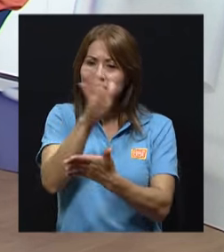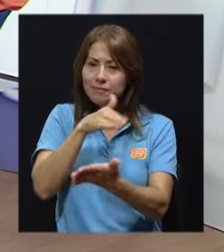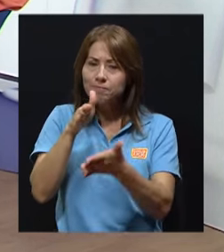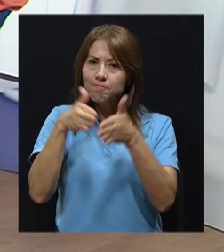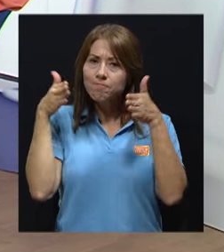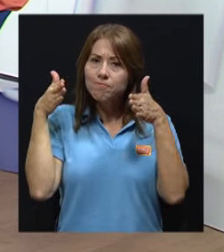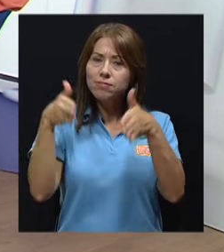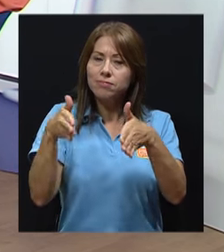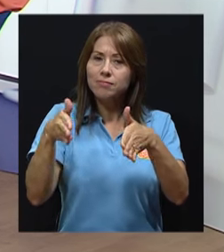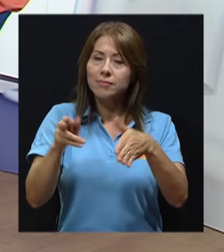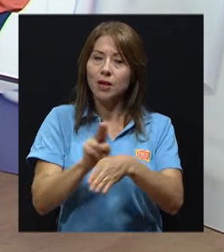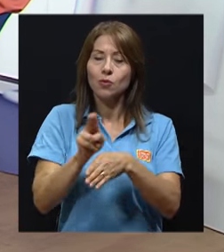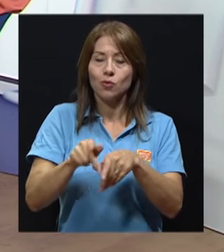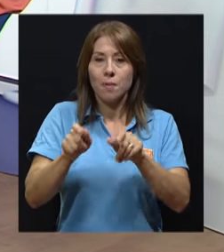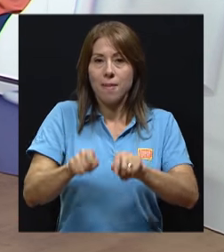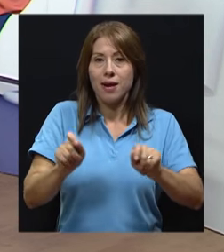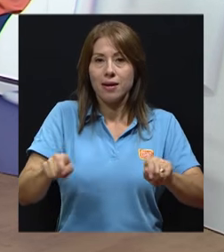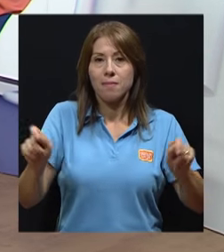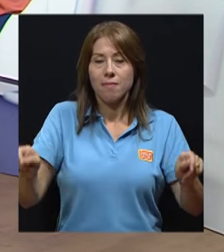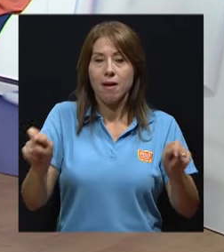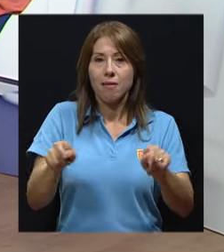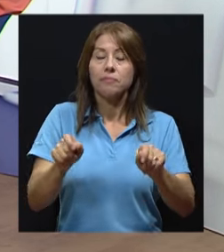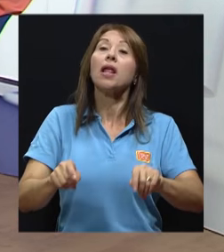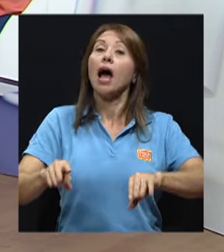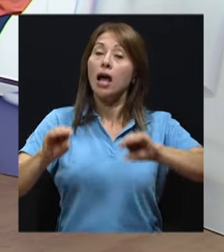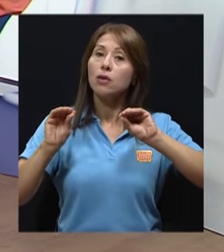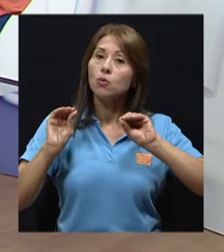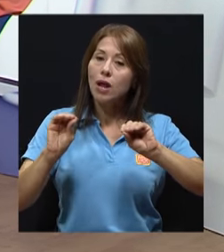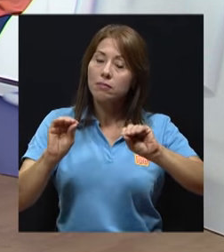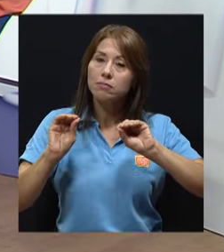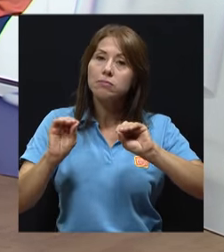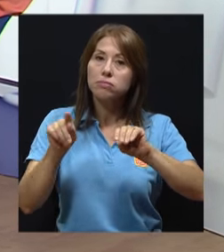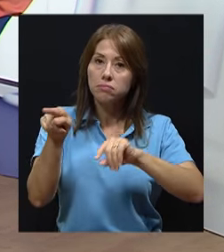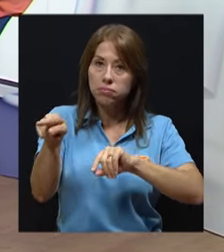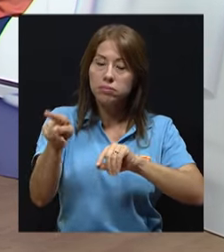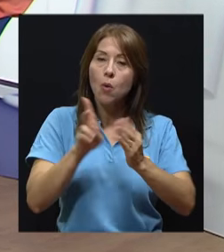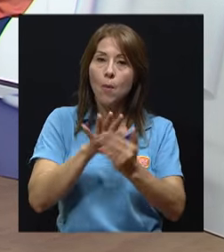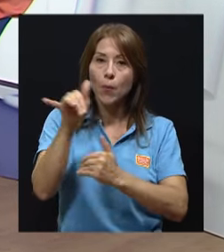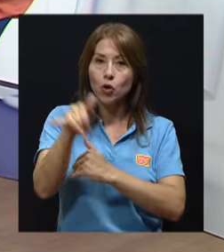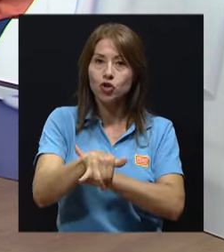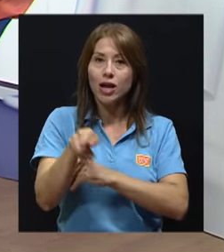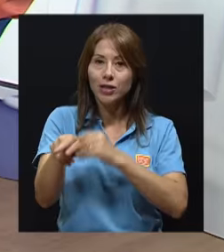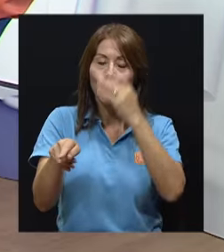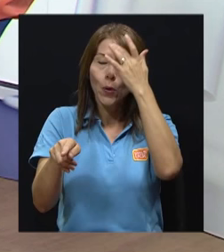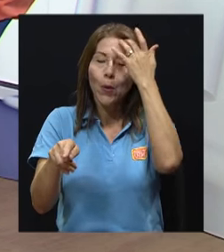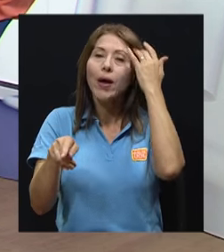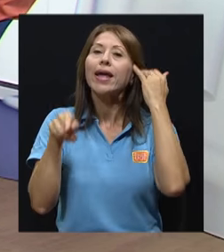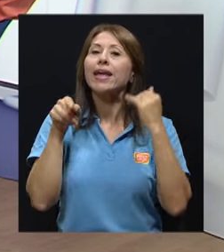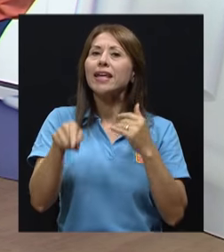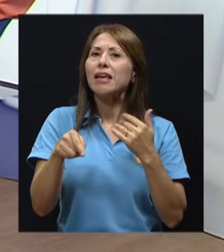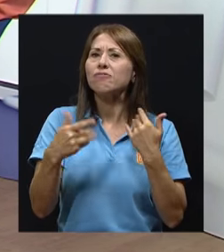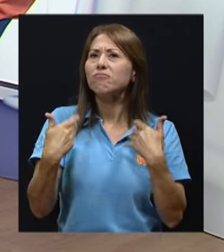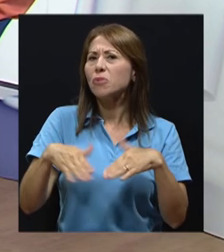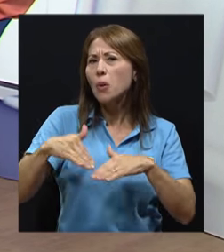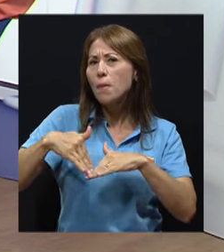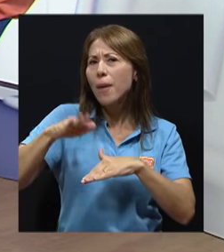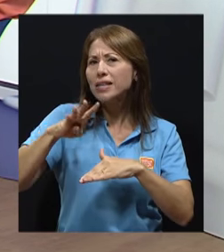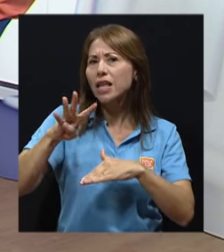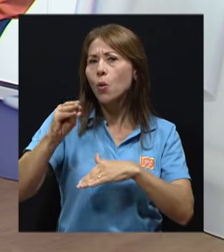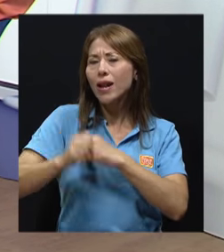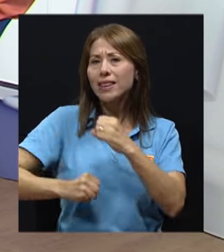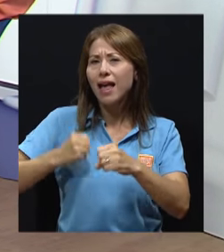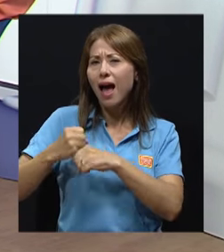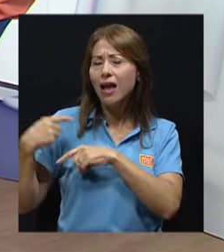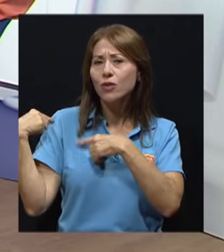de la ejecución hay una escuela eh Hay un proyecto que se vino desarrollando desde